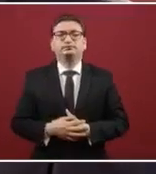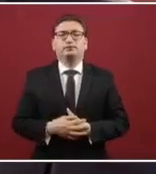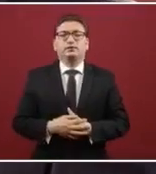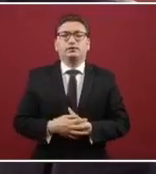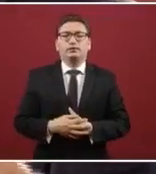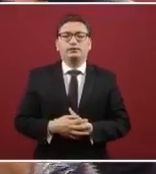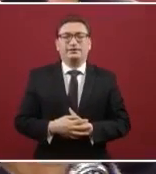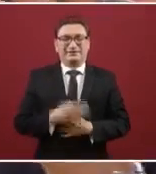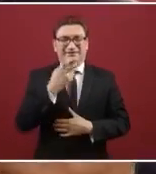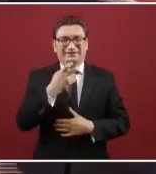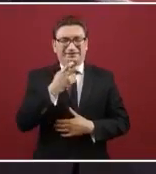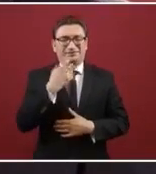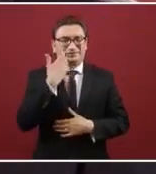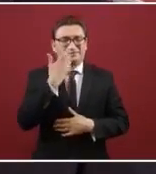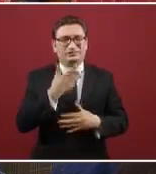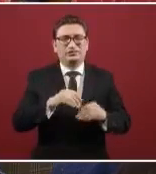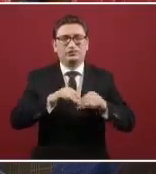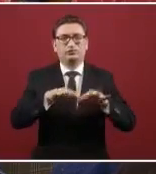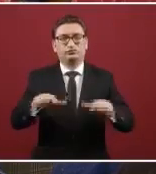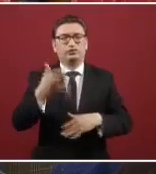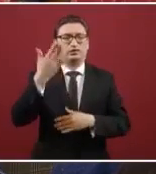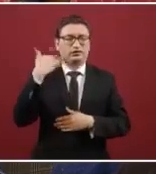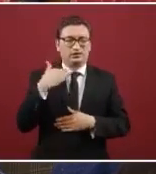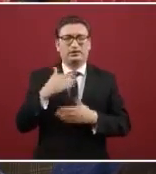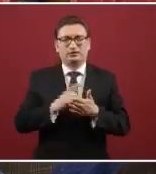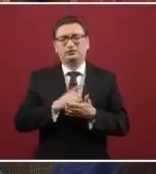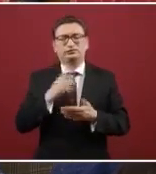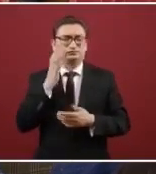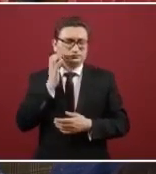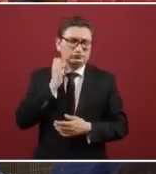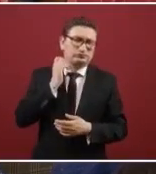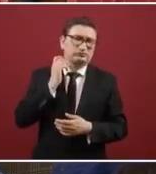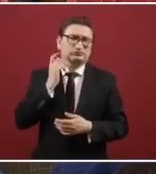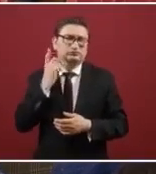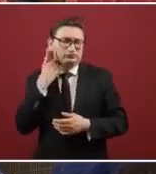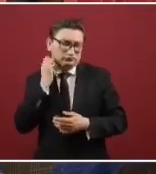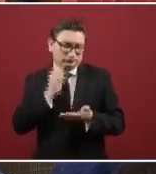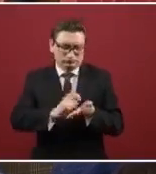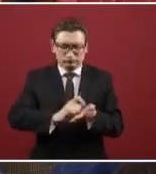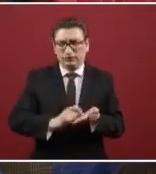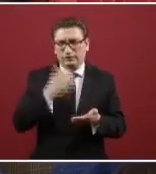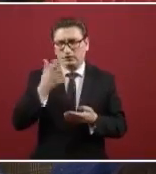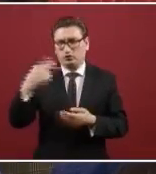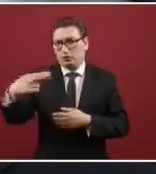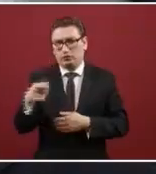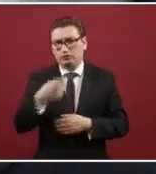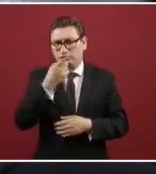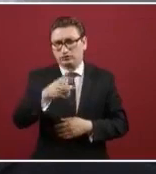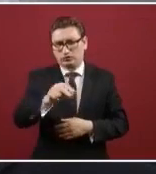Lo estaba promoviendo un legislador muy famoso, que no voy a mencionar su